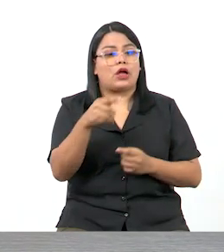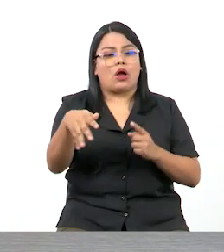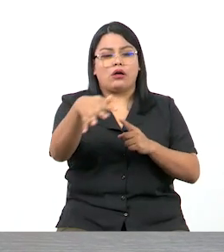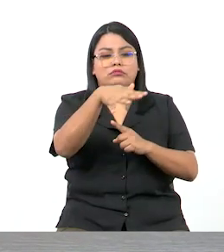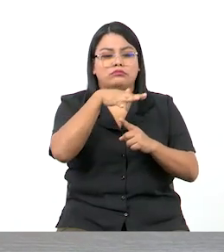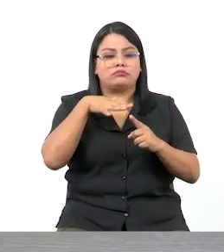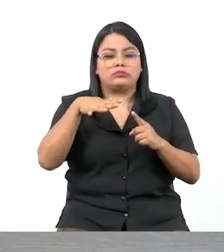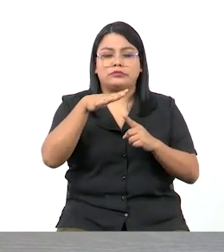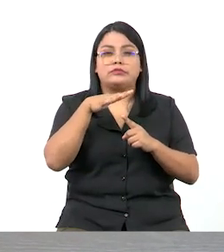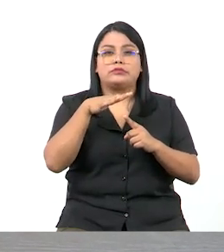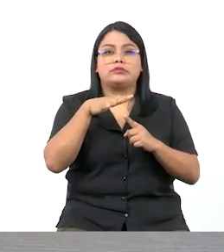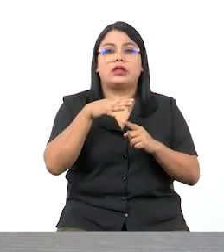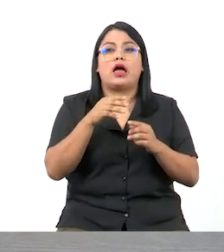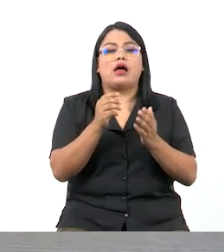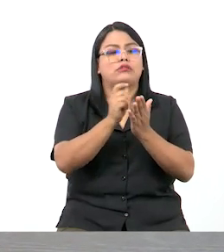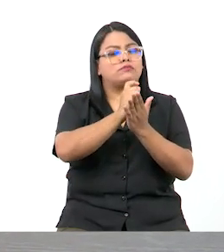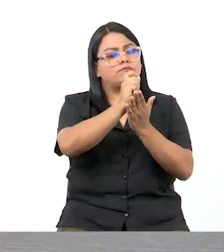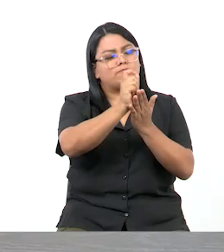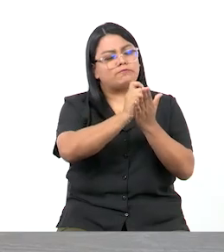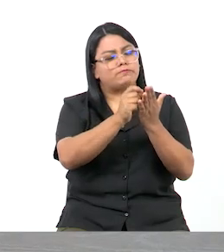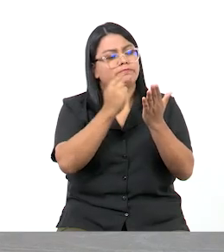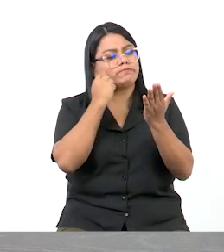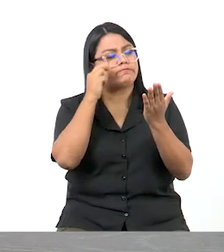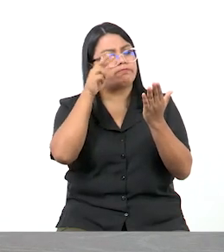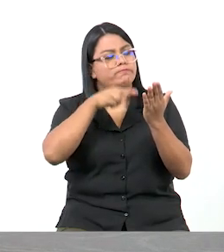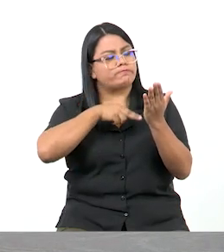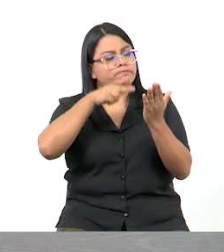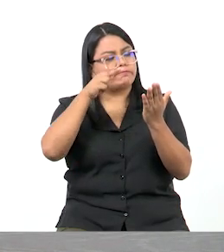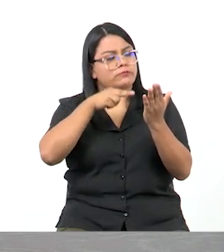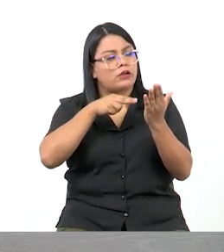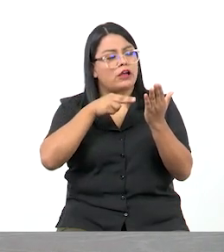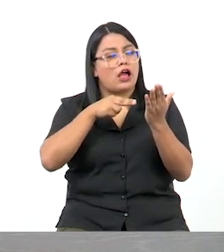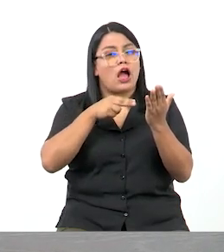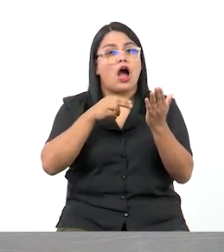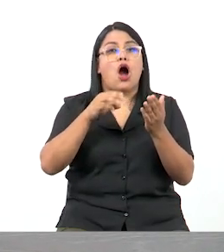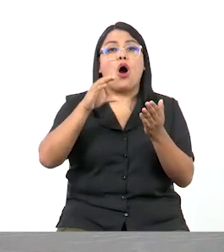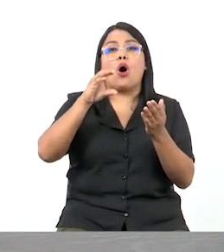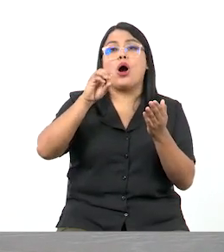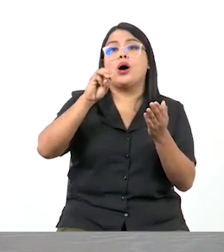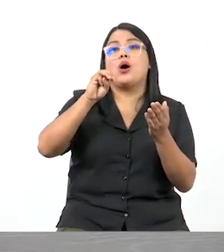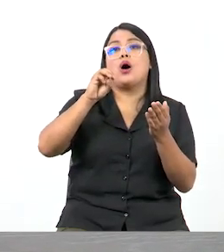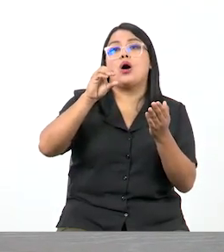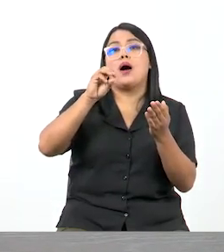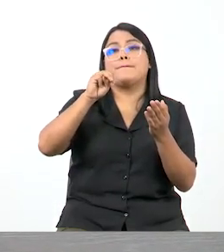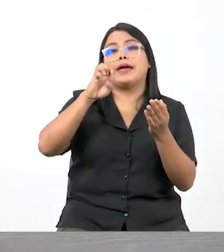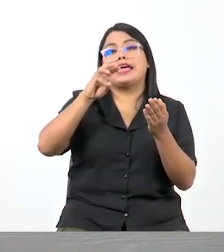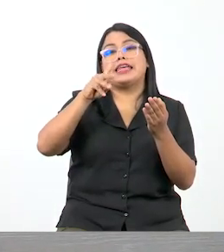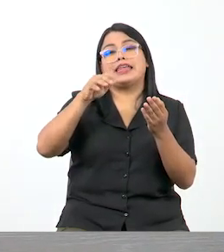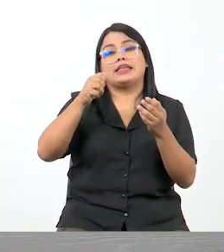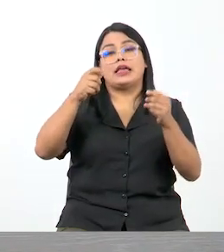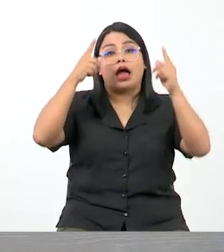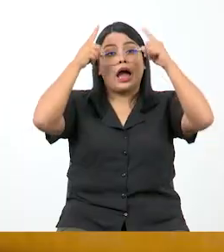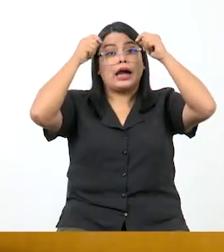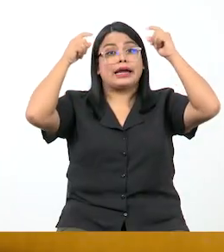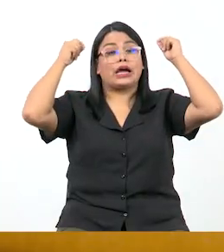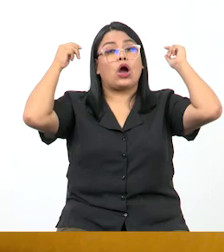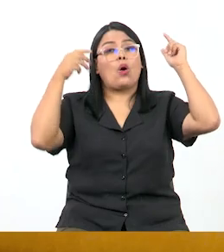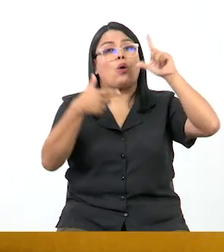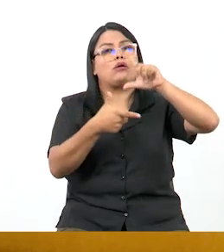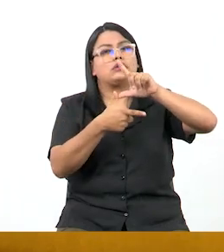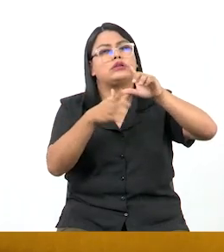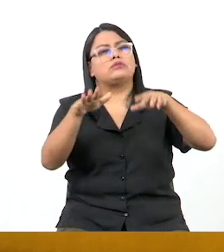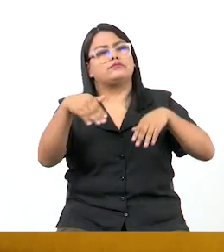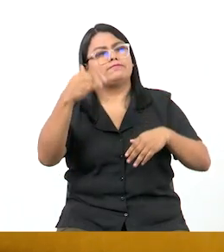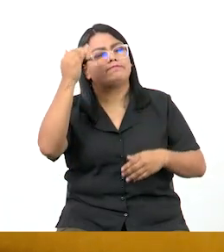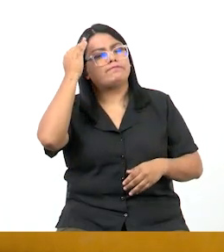podemos observar es que contextualizamos al estudiantado con un texto literario y en este caso de la comedia grecolatina. Después